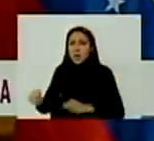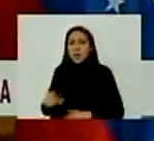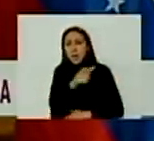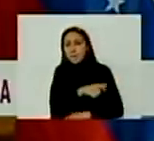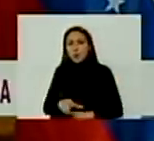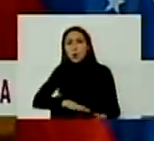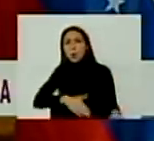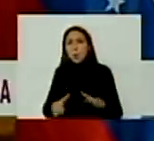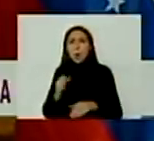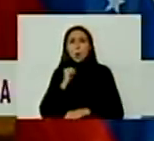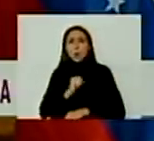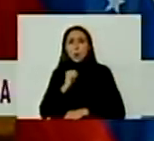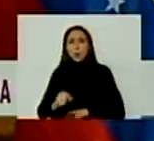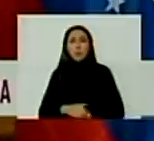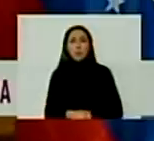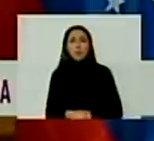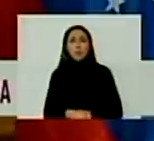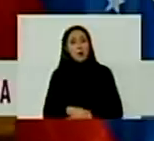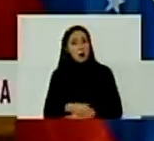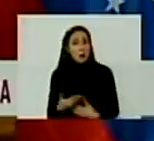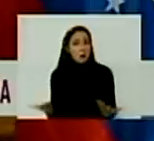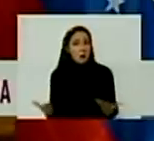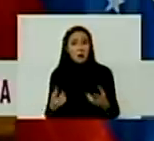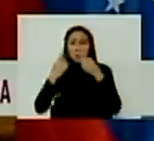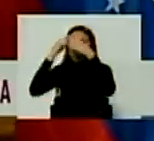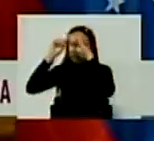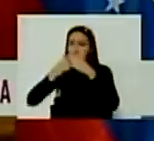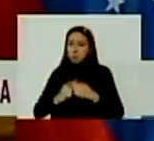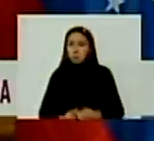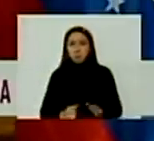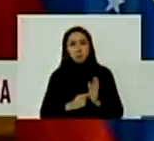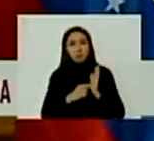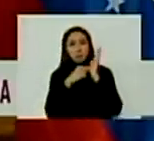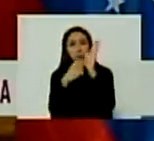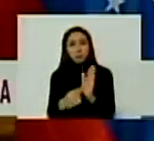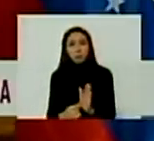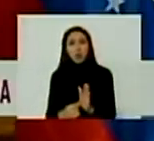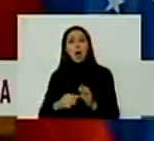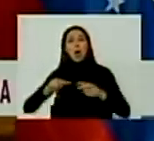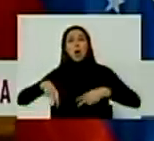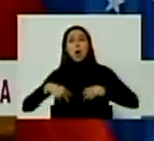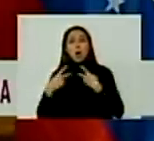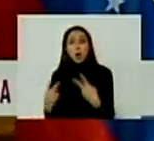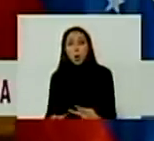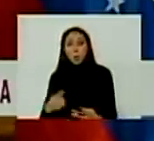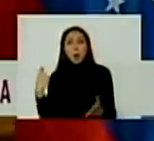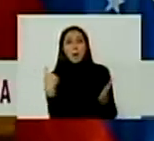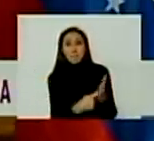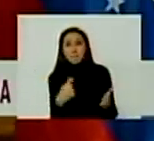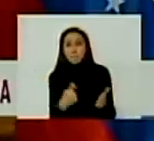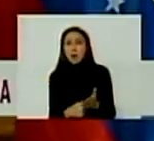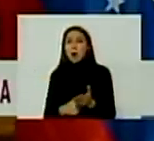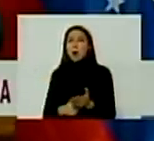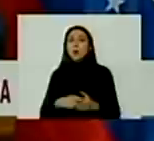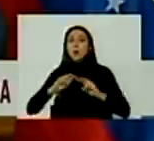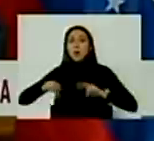cifras reales de lo que ocurrió allí cuando quisieron imponer una reforma tributaria neoliberal a sangre y